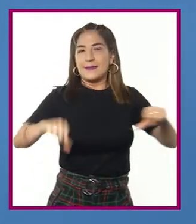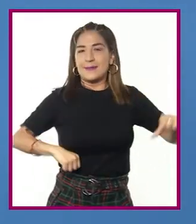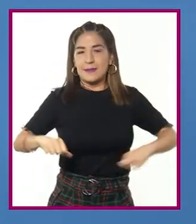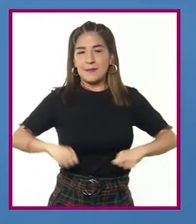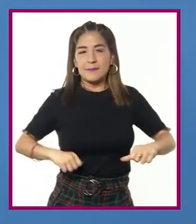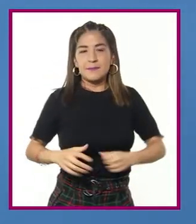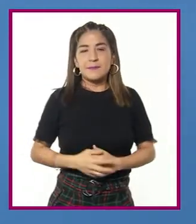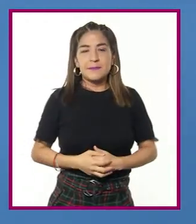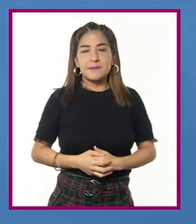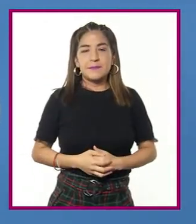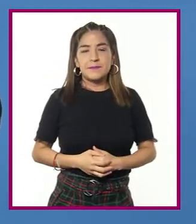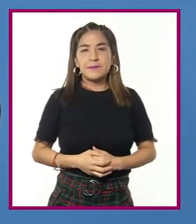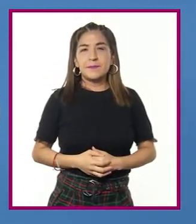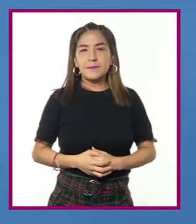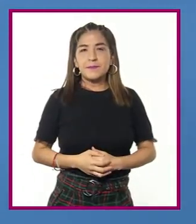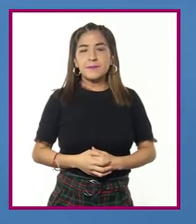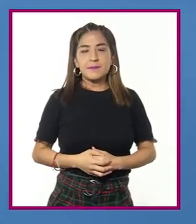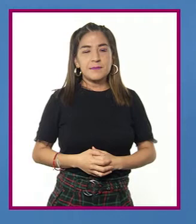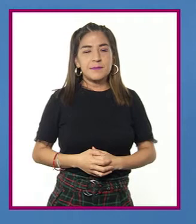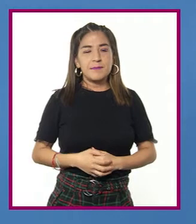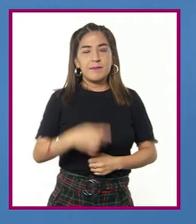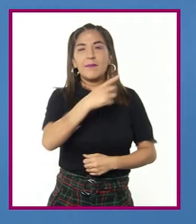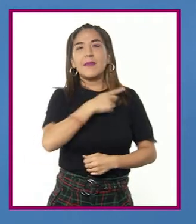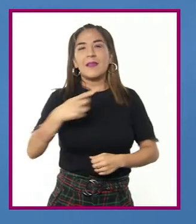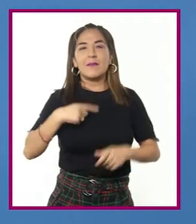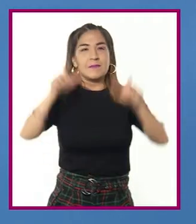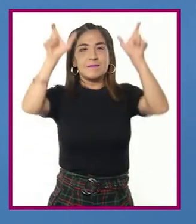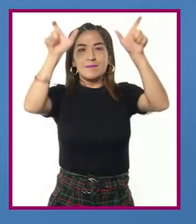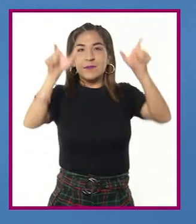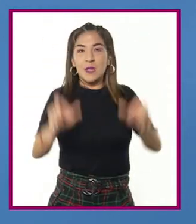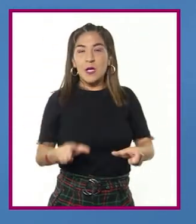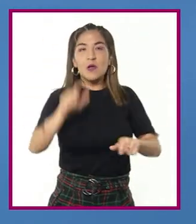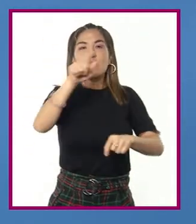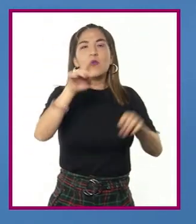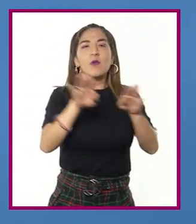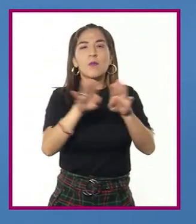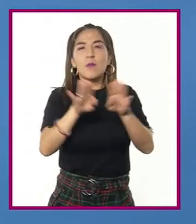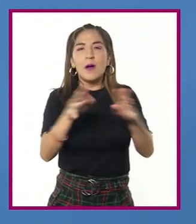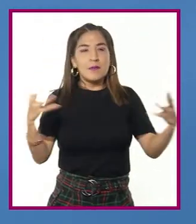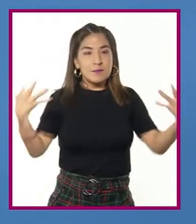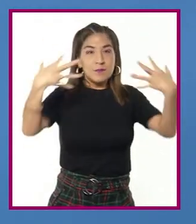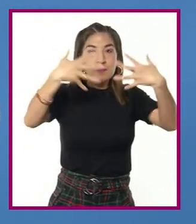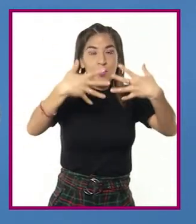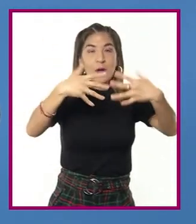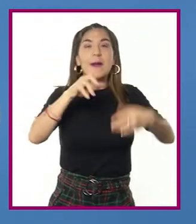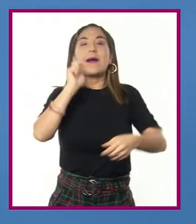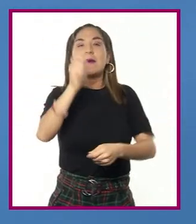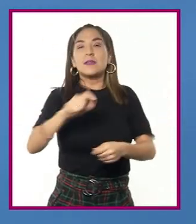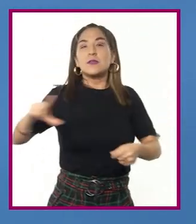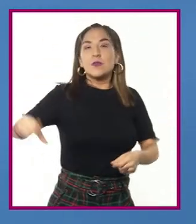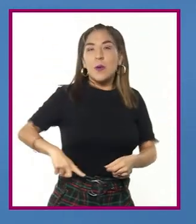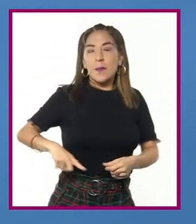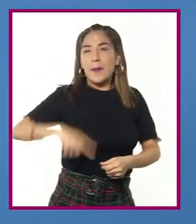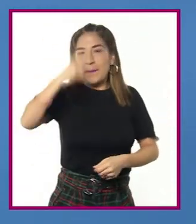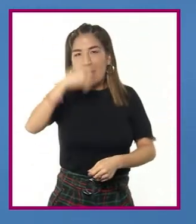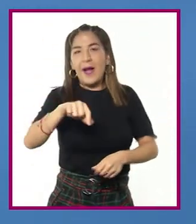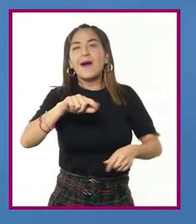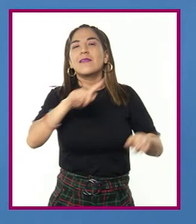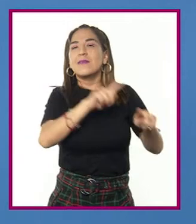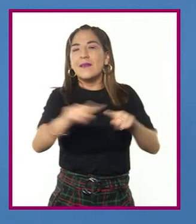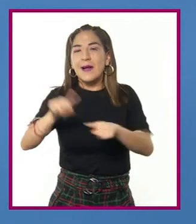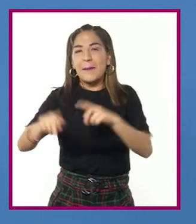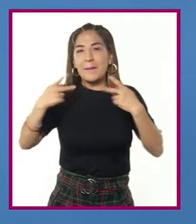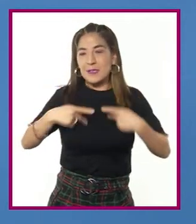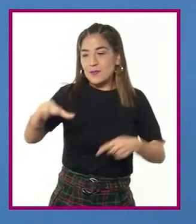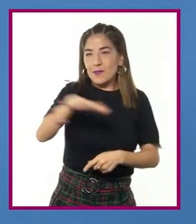El ejercicio consiste en relacionar las columnas sobre las funciones de los poderes del gobierno para la satisfacción de las necesidades de